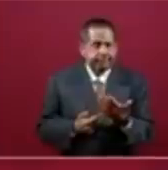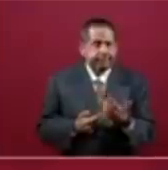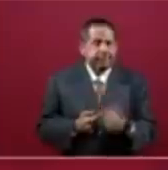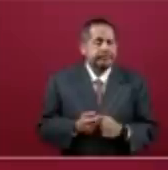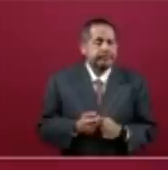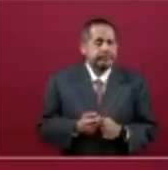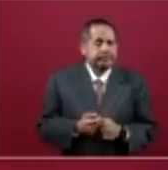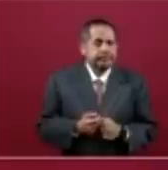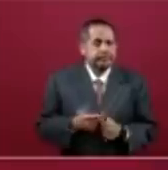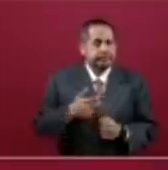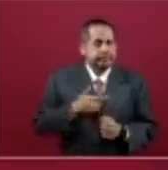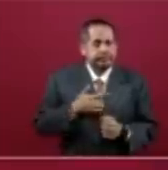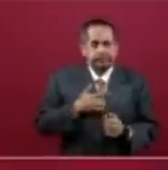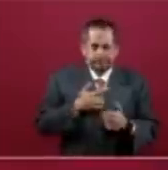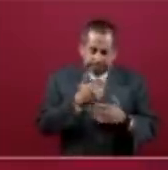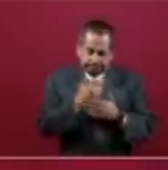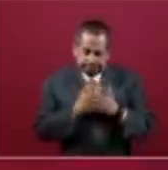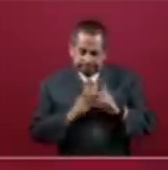un margen,